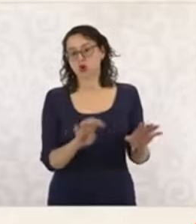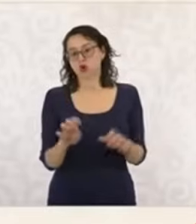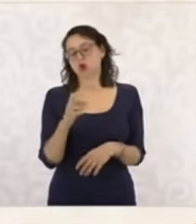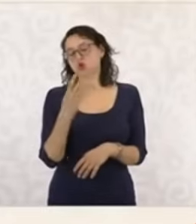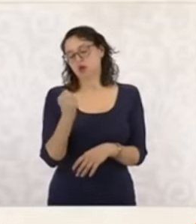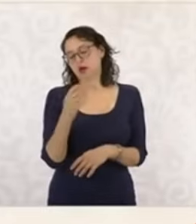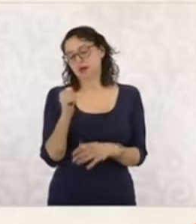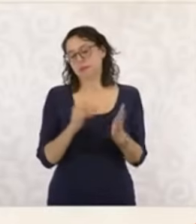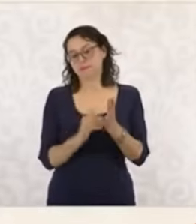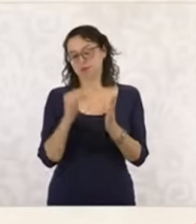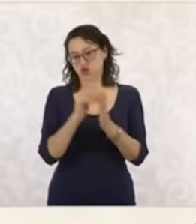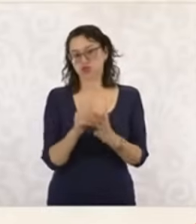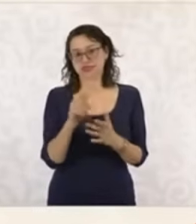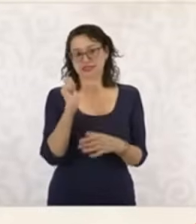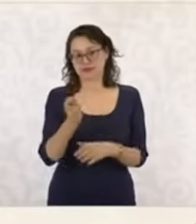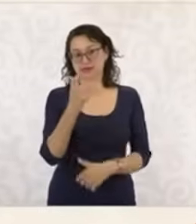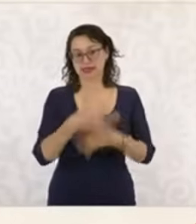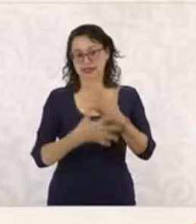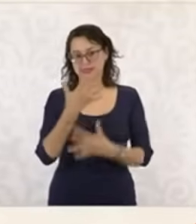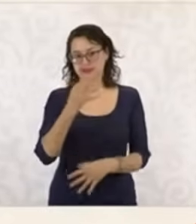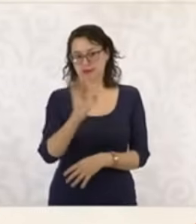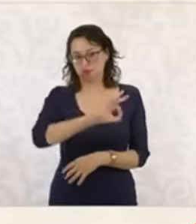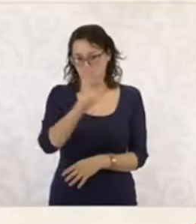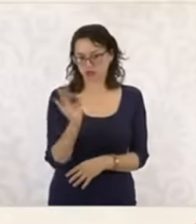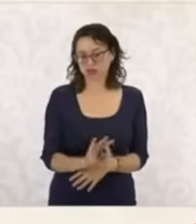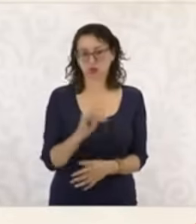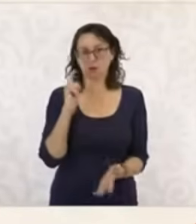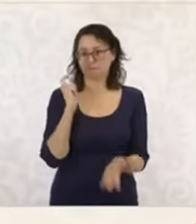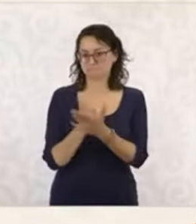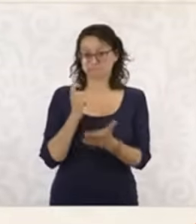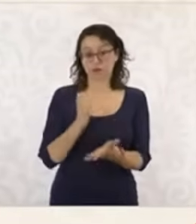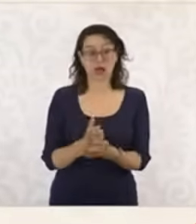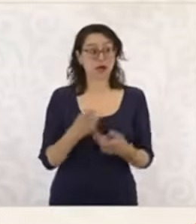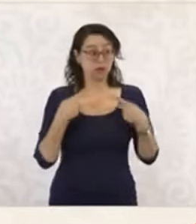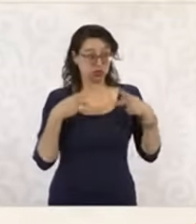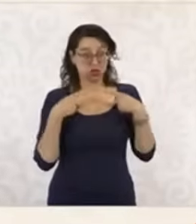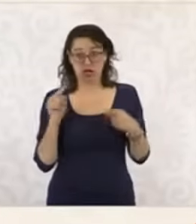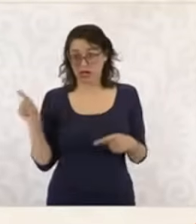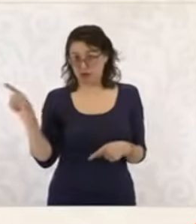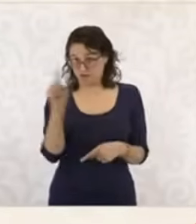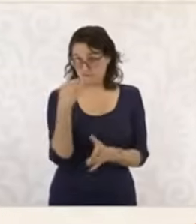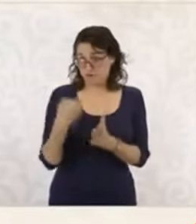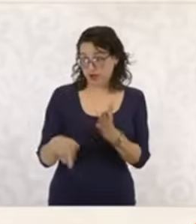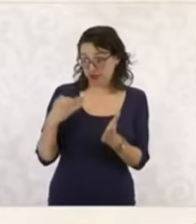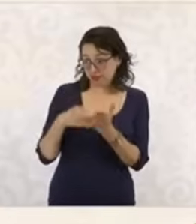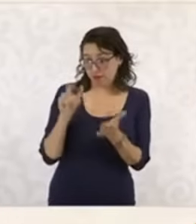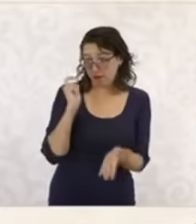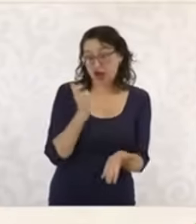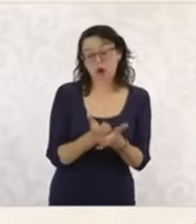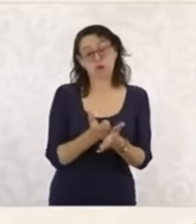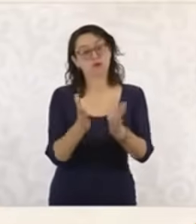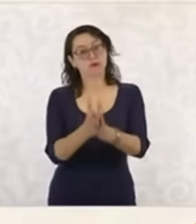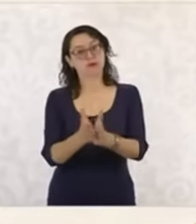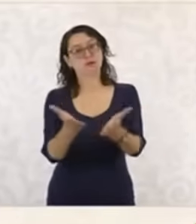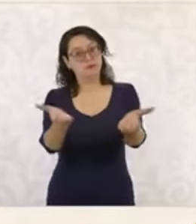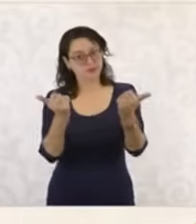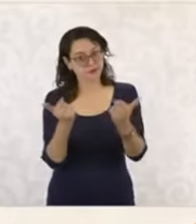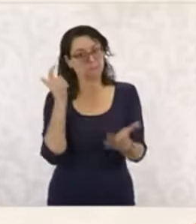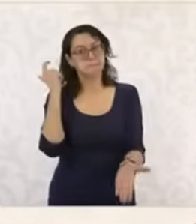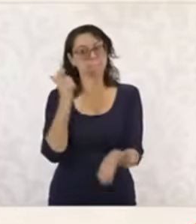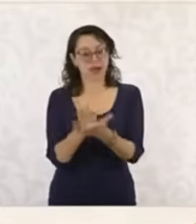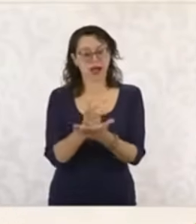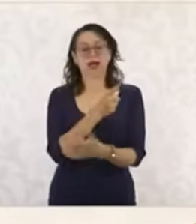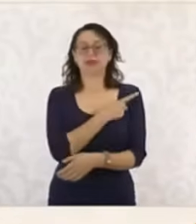espacio para llamar a todos los usuarios que tienen deudas con Conagua para que paguen, ¿no? Para que acudan a pagar, es el momento para